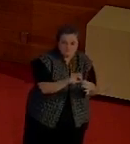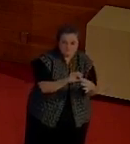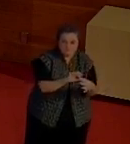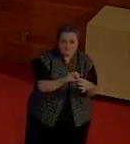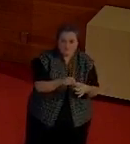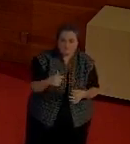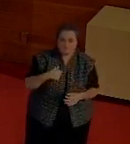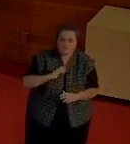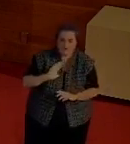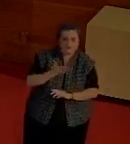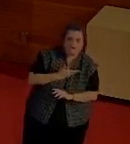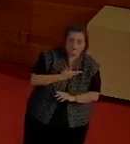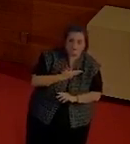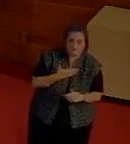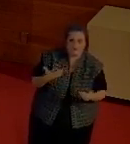ningún tipo de